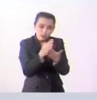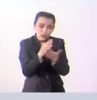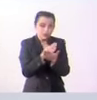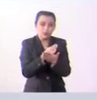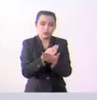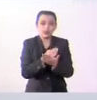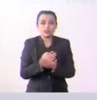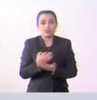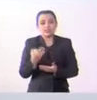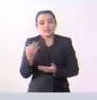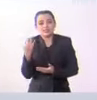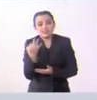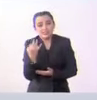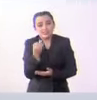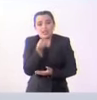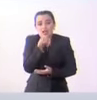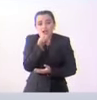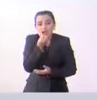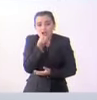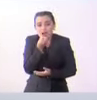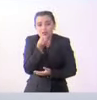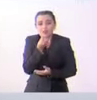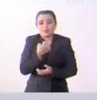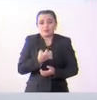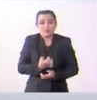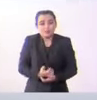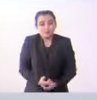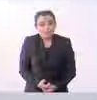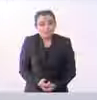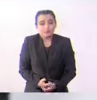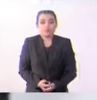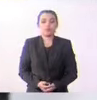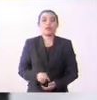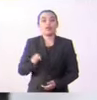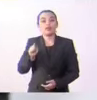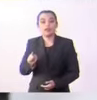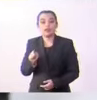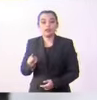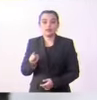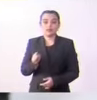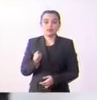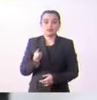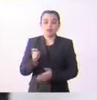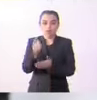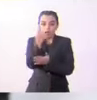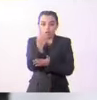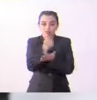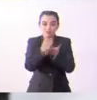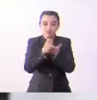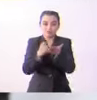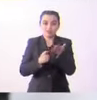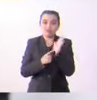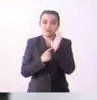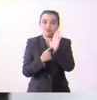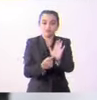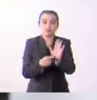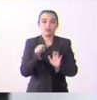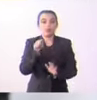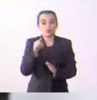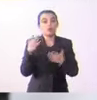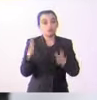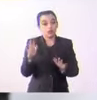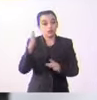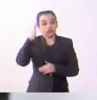Eso es lo que el escritor está representando en ese fragmento. Ahora que ya conoces más sobre el cuento realista,